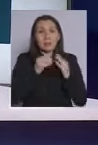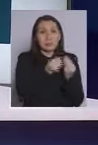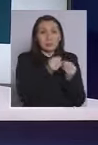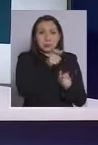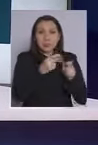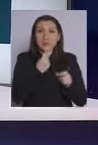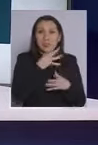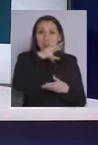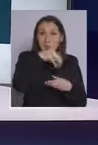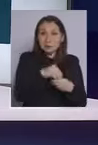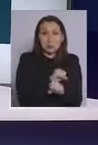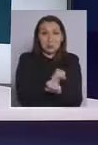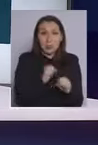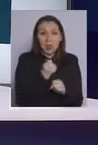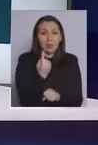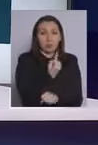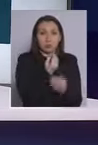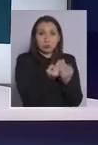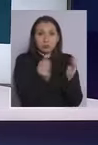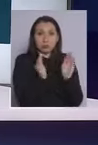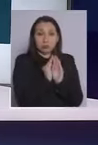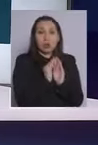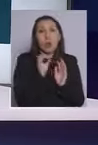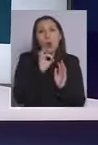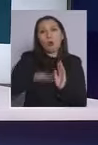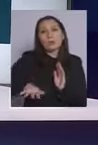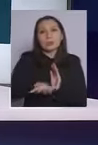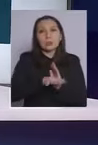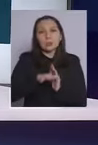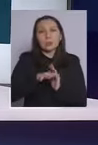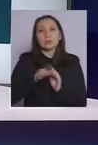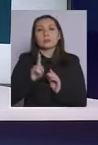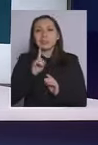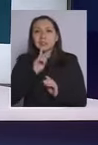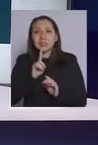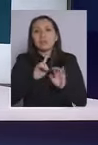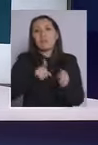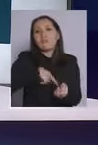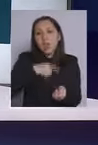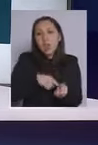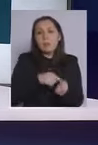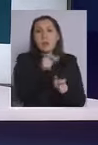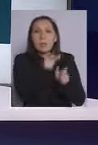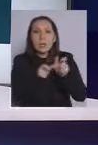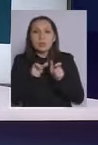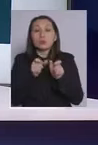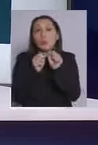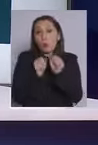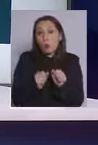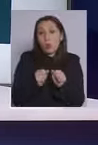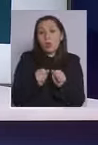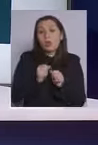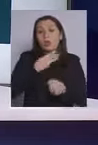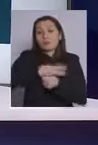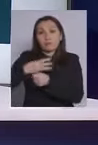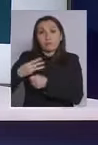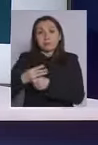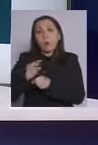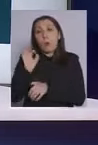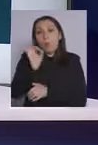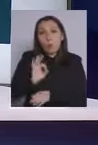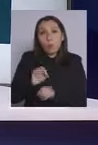hacinamiento o para quienes viven en situaciones con familiares, con personas que son adultos mayores o